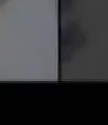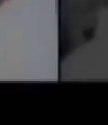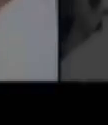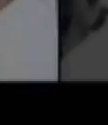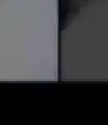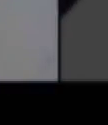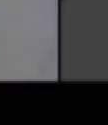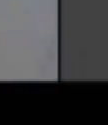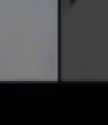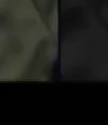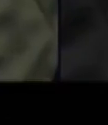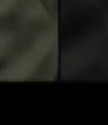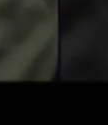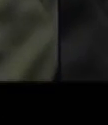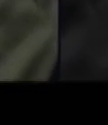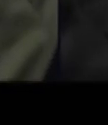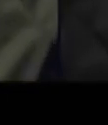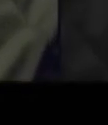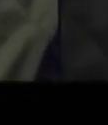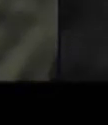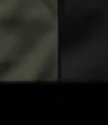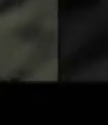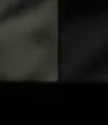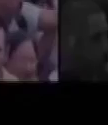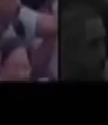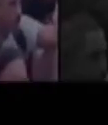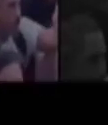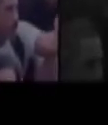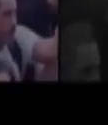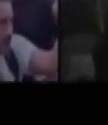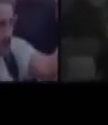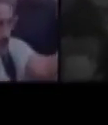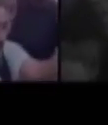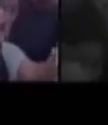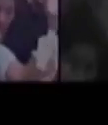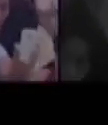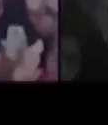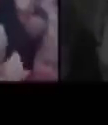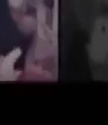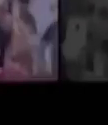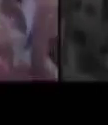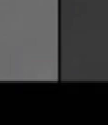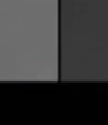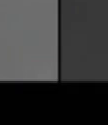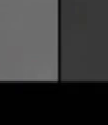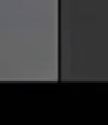próximos años serán también años de esfuerzo, de sacrificio y de lucha en condiciones difíciles.